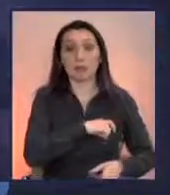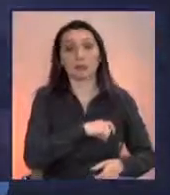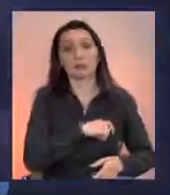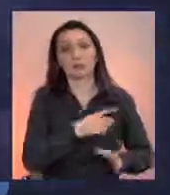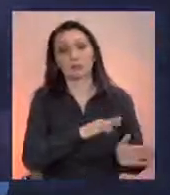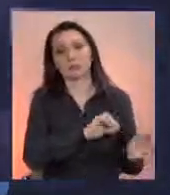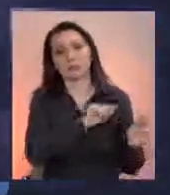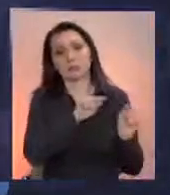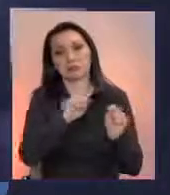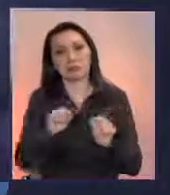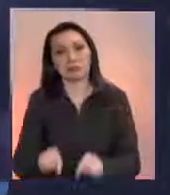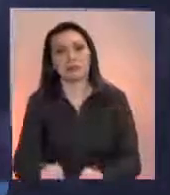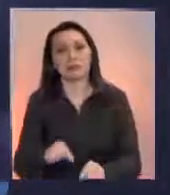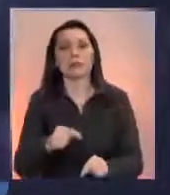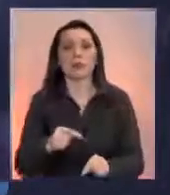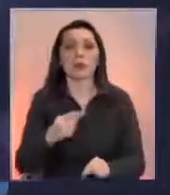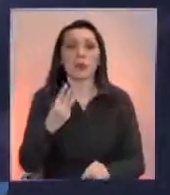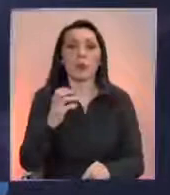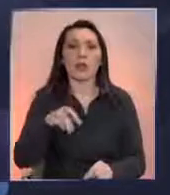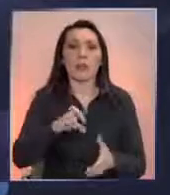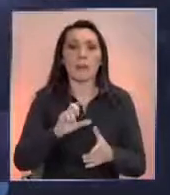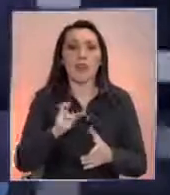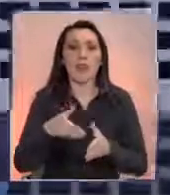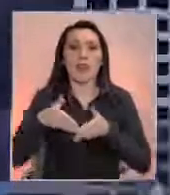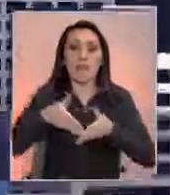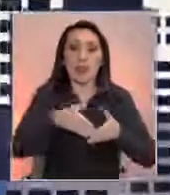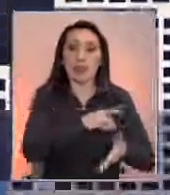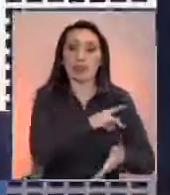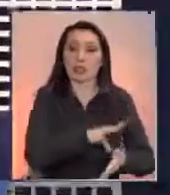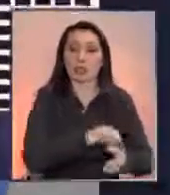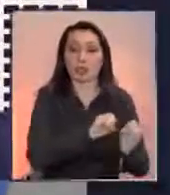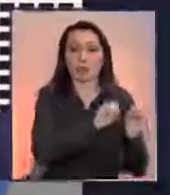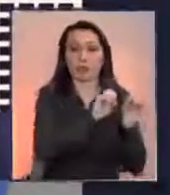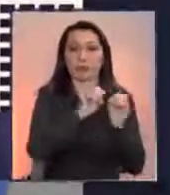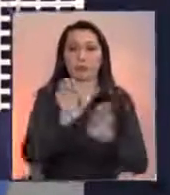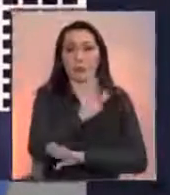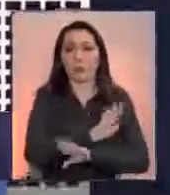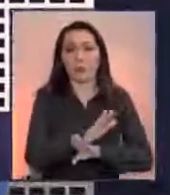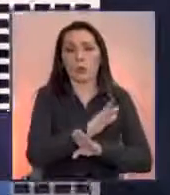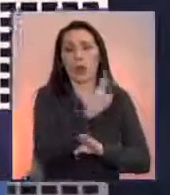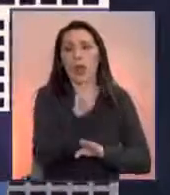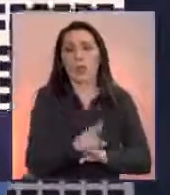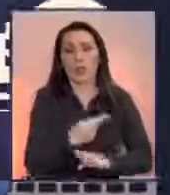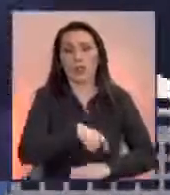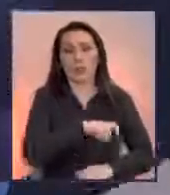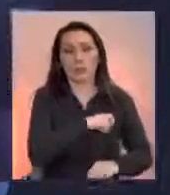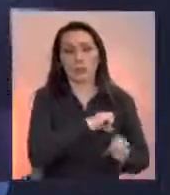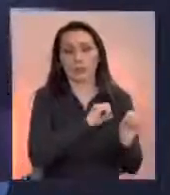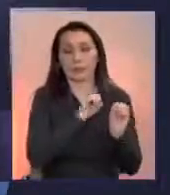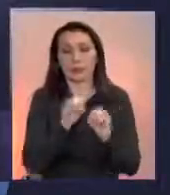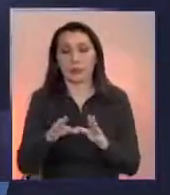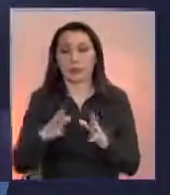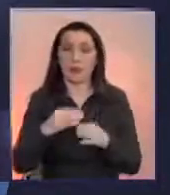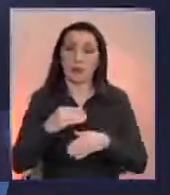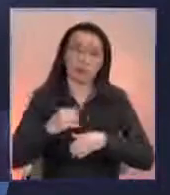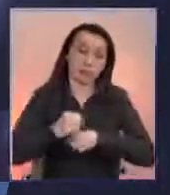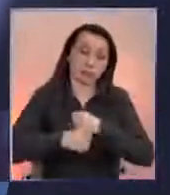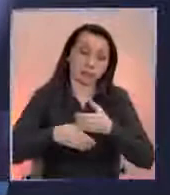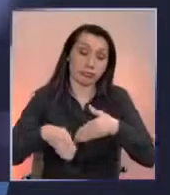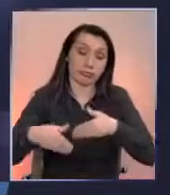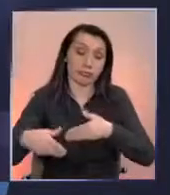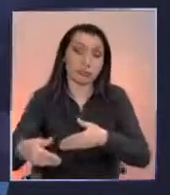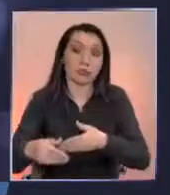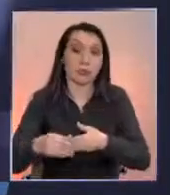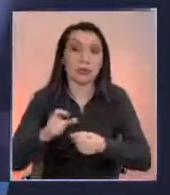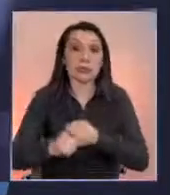llegó al puerto de Valparaíso el Winnipeg, barco que trajo a Chile a más de 2.000 refugiados republicanos españoles. Varias décadas después, y cuando se acercaba el